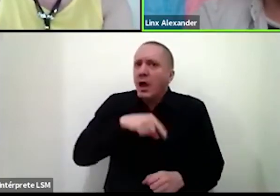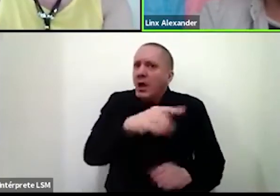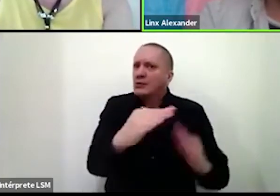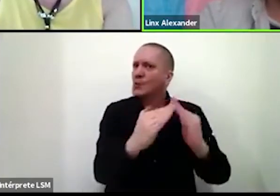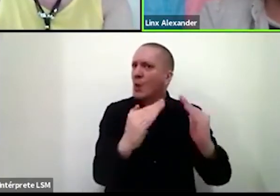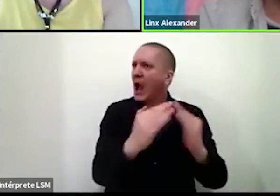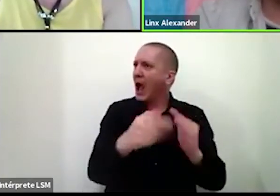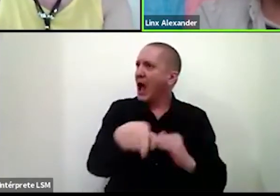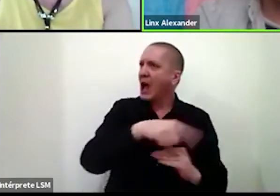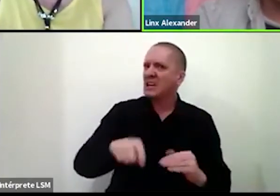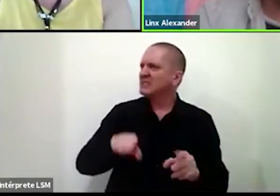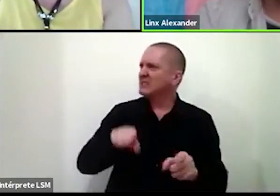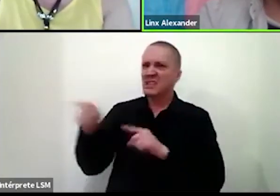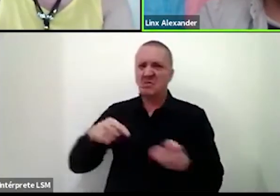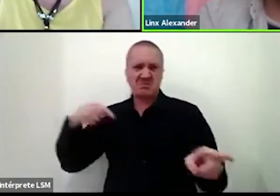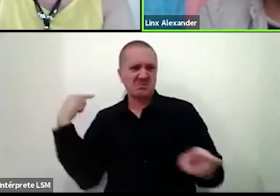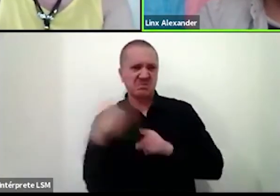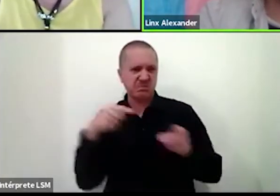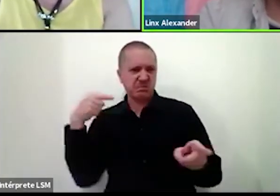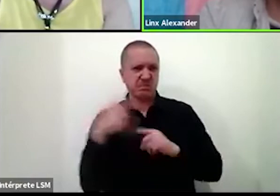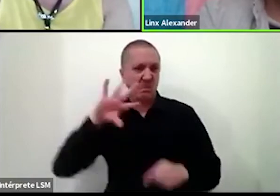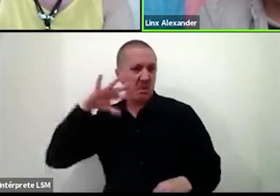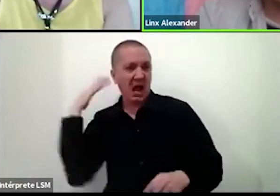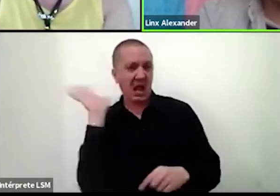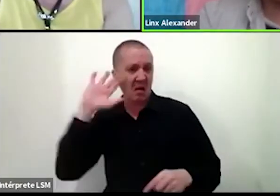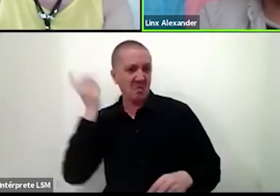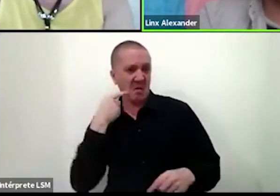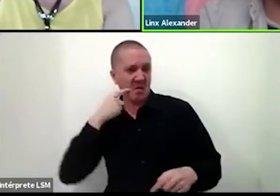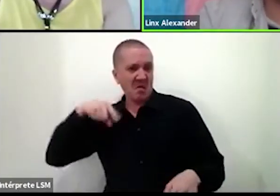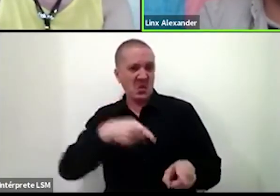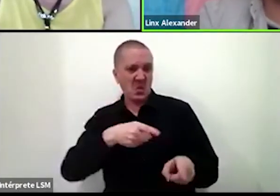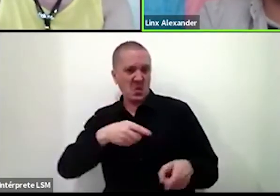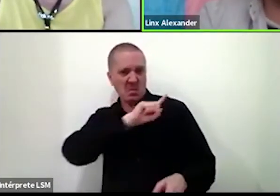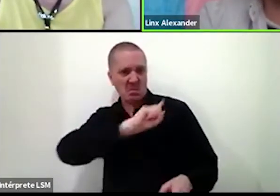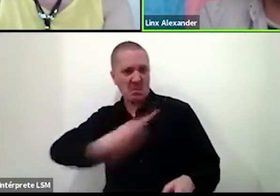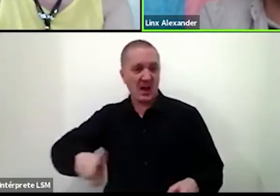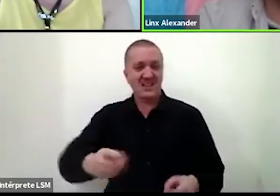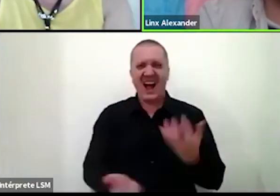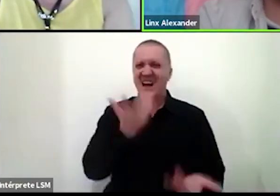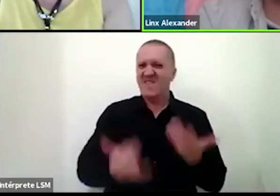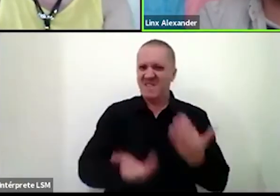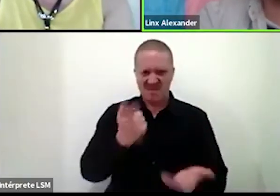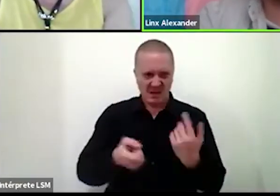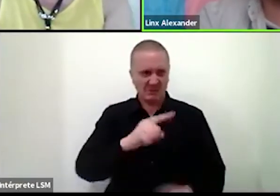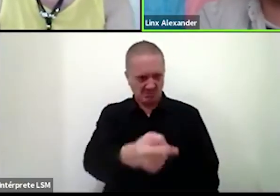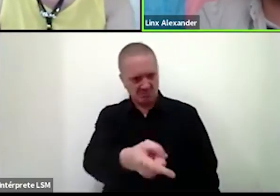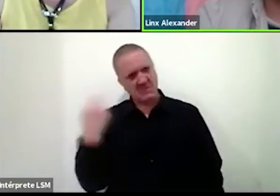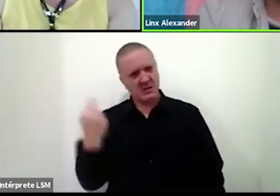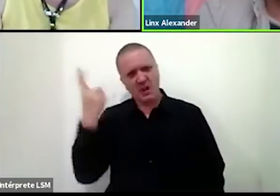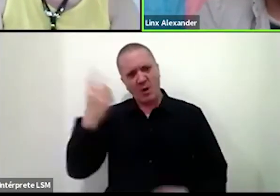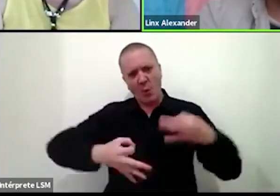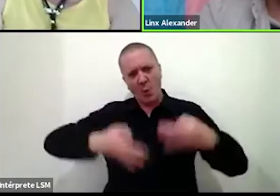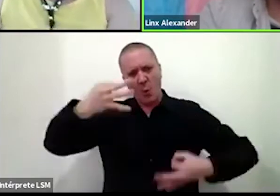dicen, maricones, maricones, se los va a llevar el infierno. Quiero que se suba al patrulla y te lleve al juez de paz para que